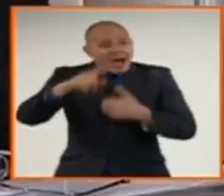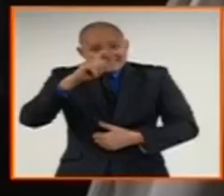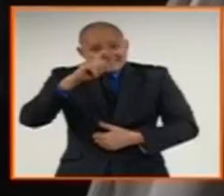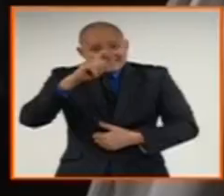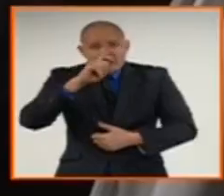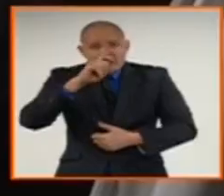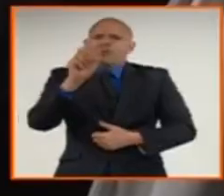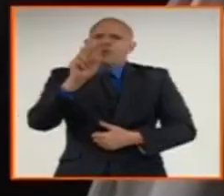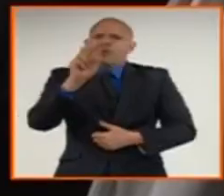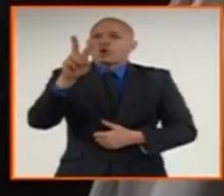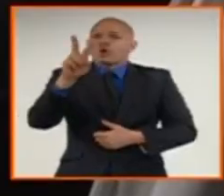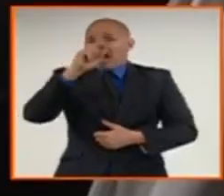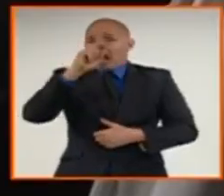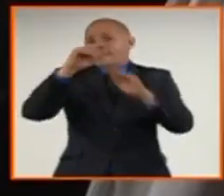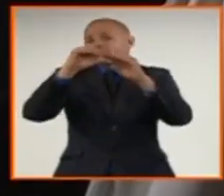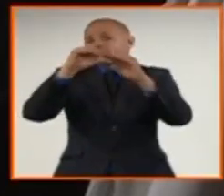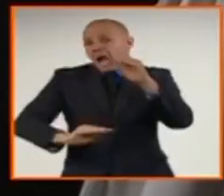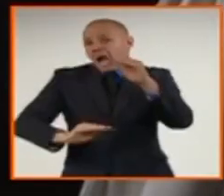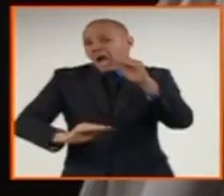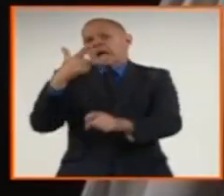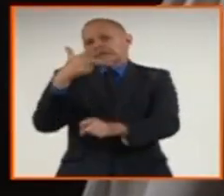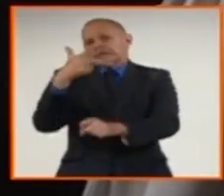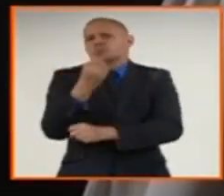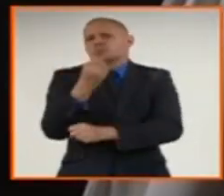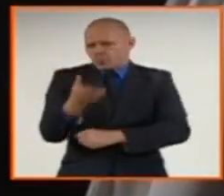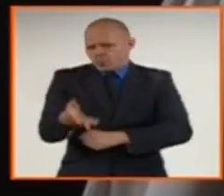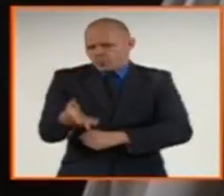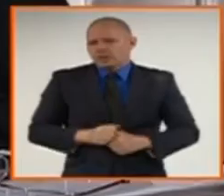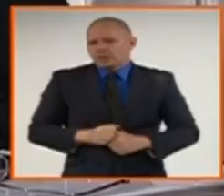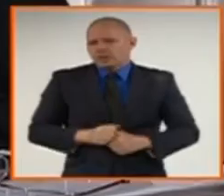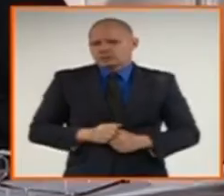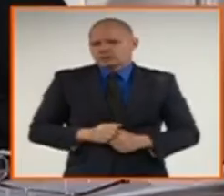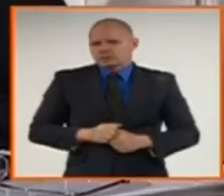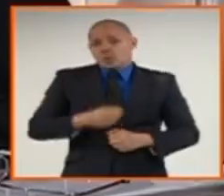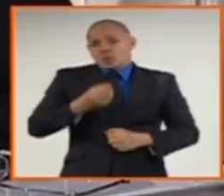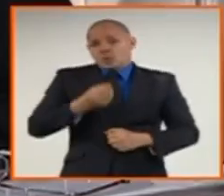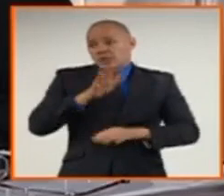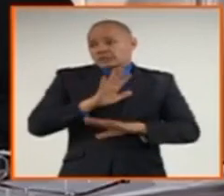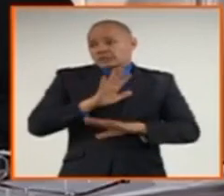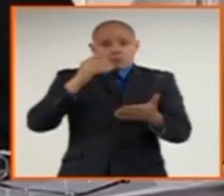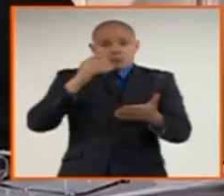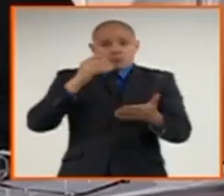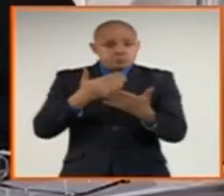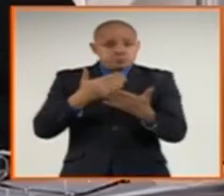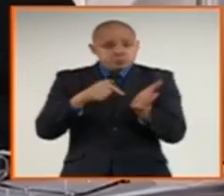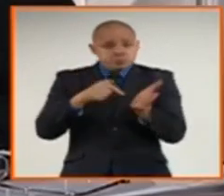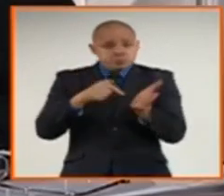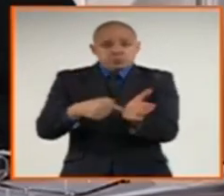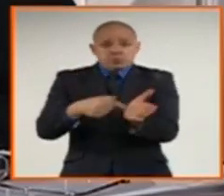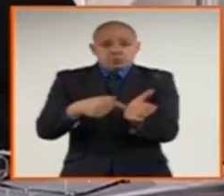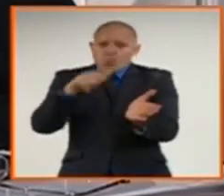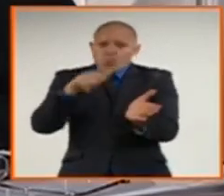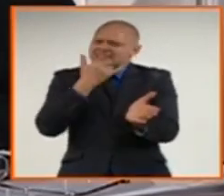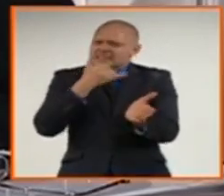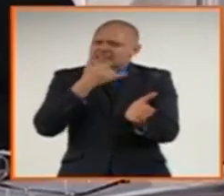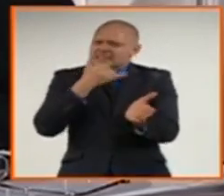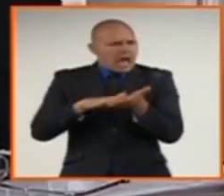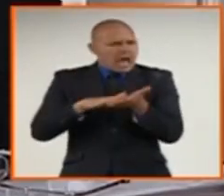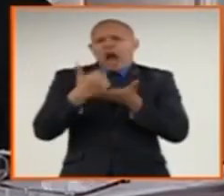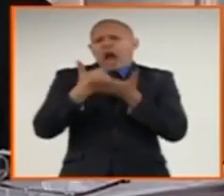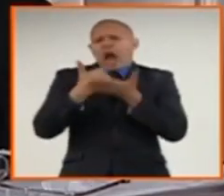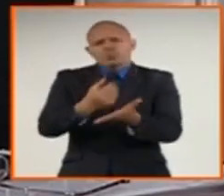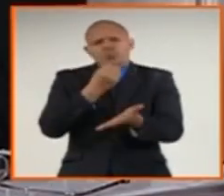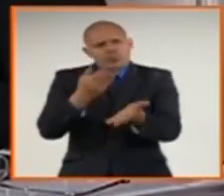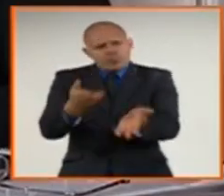menores de 2 años? Pensamos que sí, que hay evidencias y hay esperanzas para los menores de 2 años. Y lo